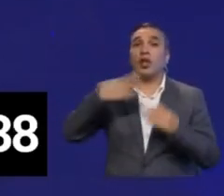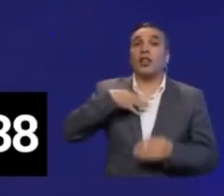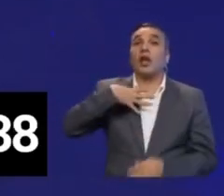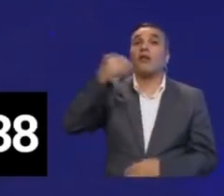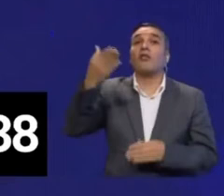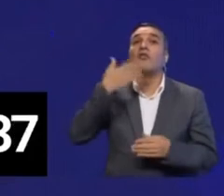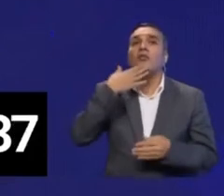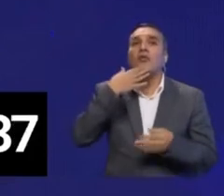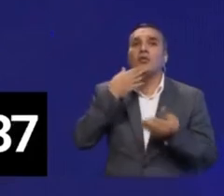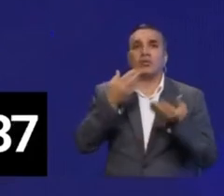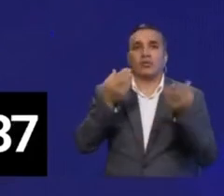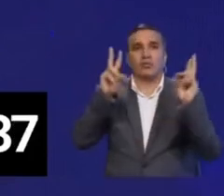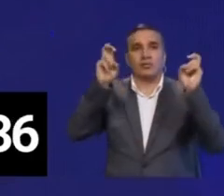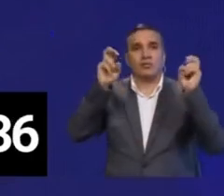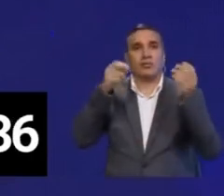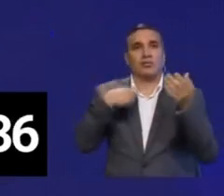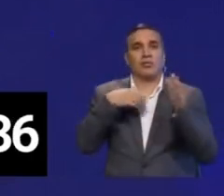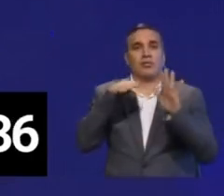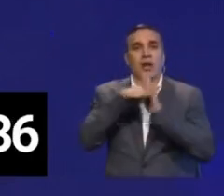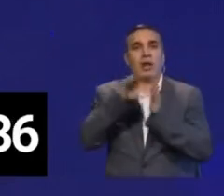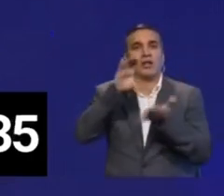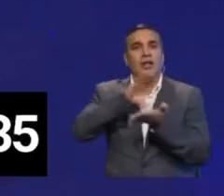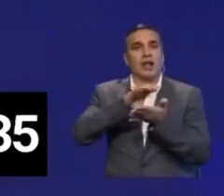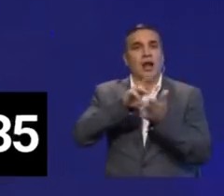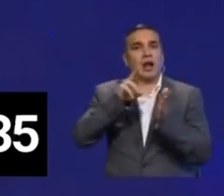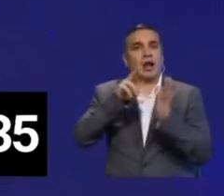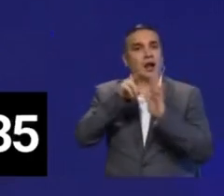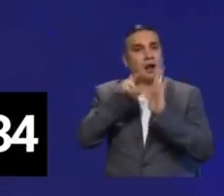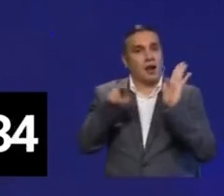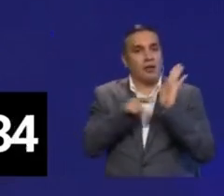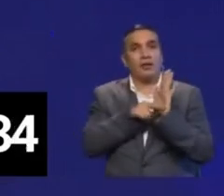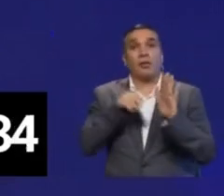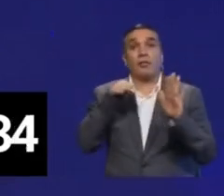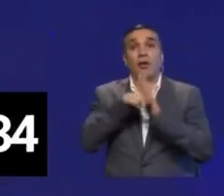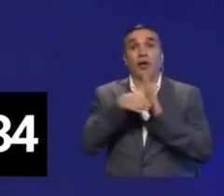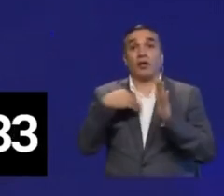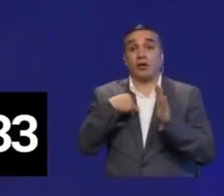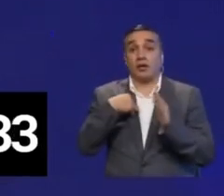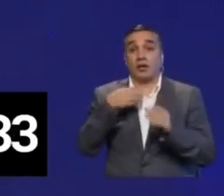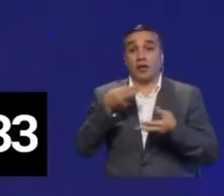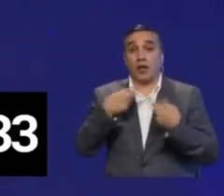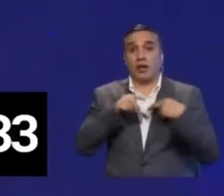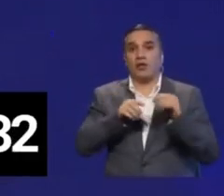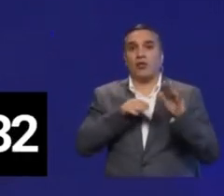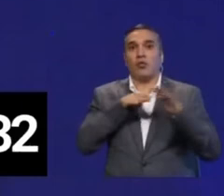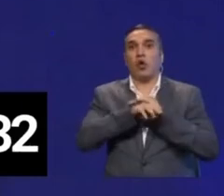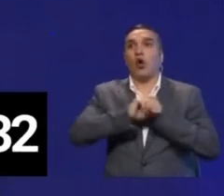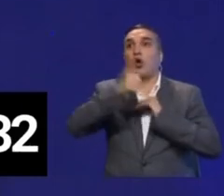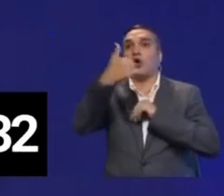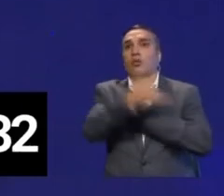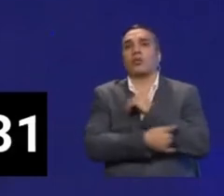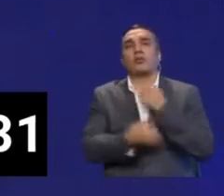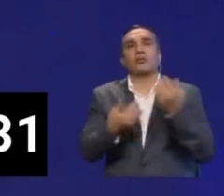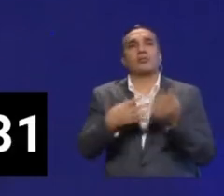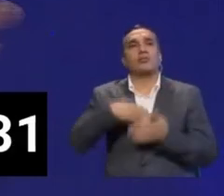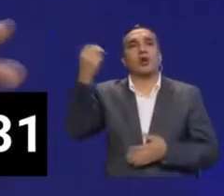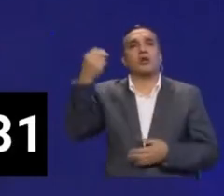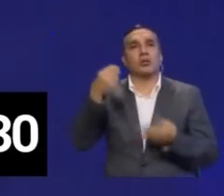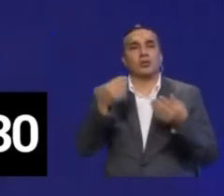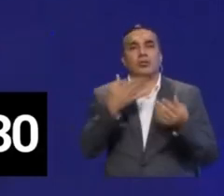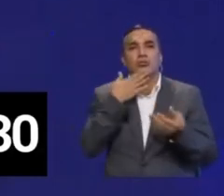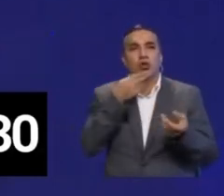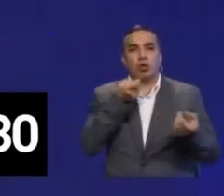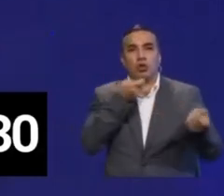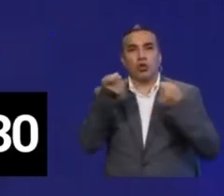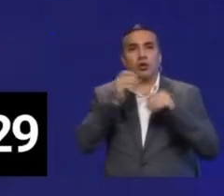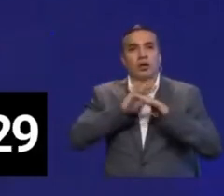mediante medidas regulatorias del propio Banco Central, lo que tienen los banqueros en el exterior que han sacado de nuestra patria y mediante los